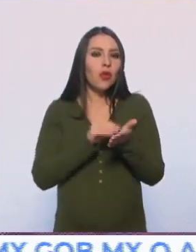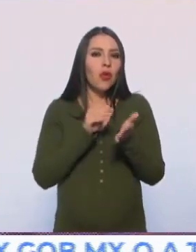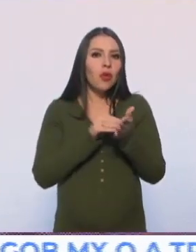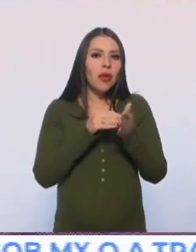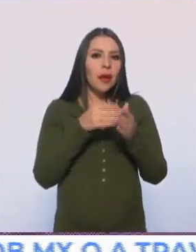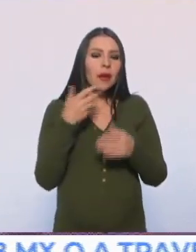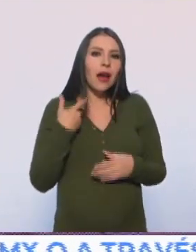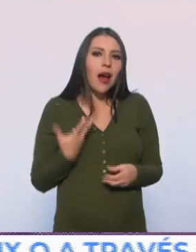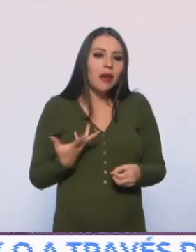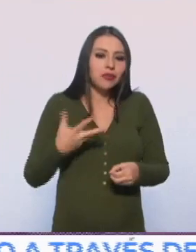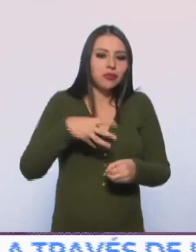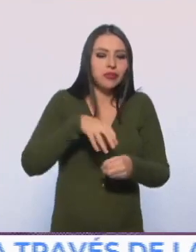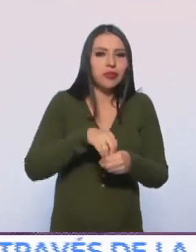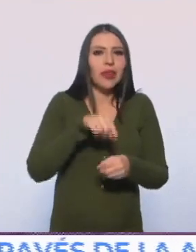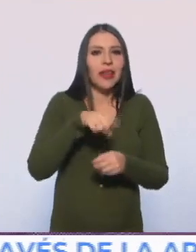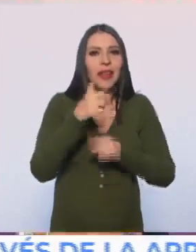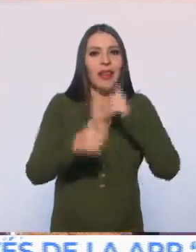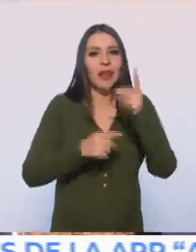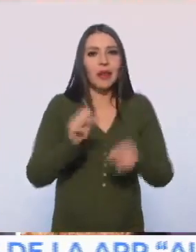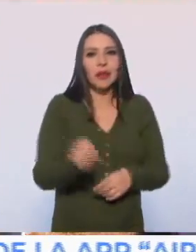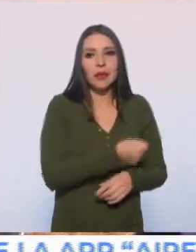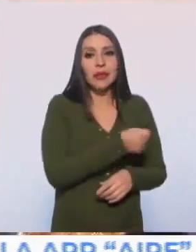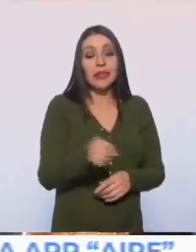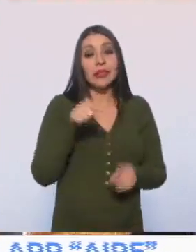es un deporte que le estoy muy agradecido.